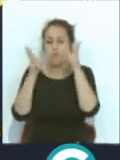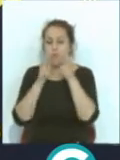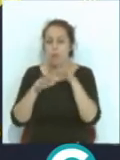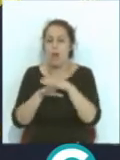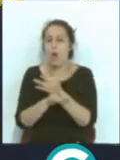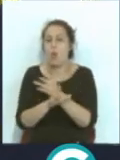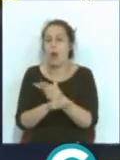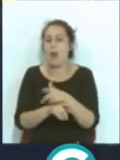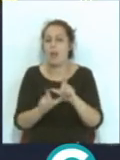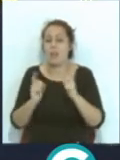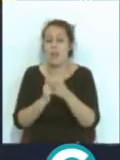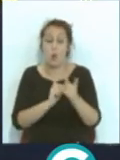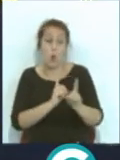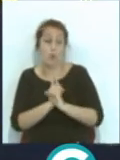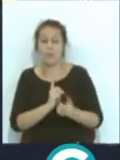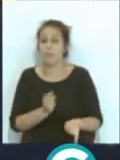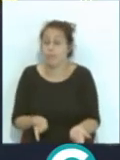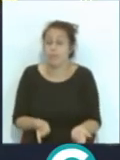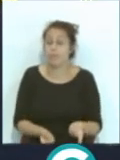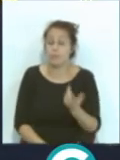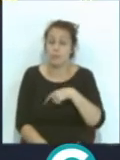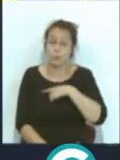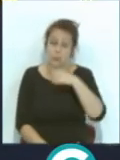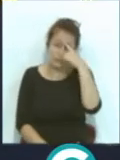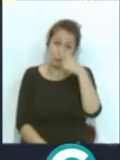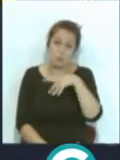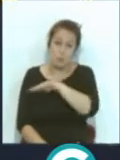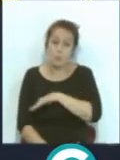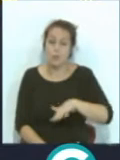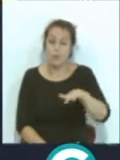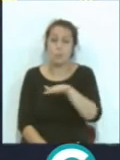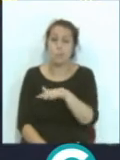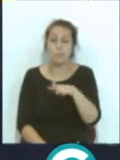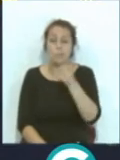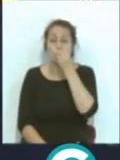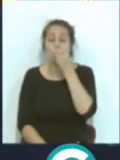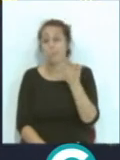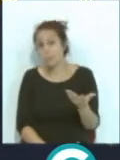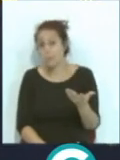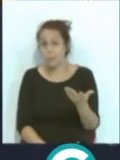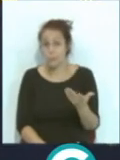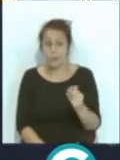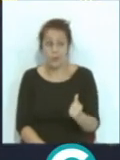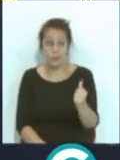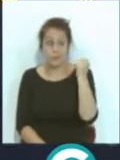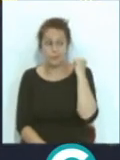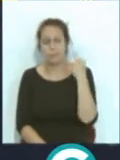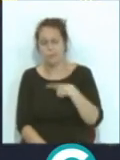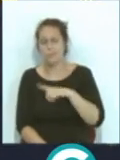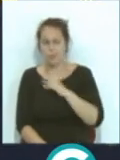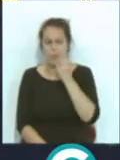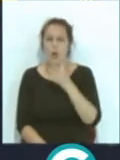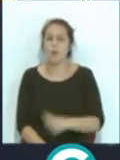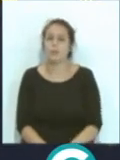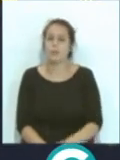como nosotros. Bueno, todos sabemos en el sitio que estamos, que estamos mejor que los que están por detrás, las